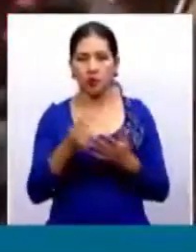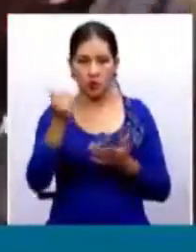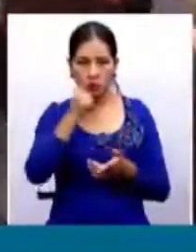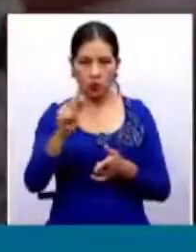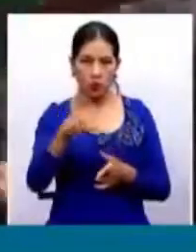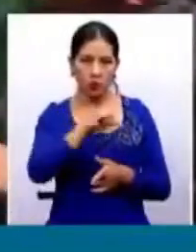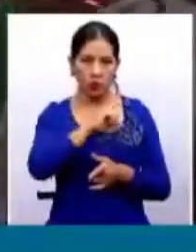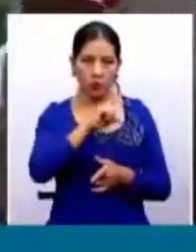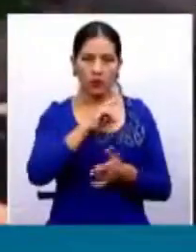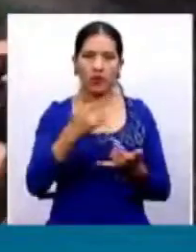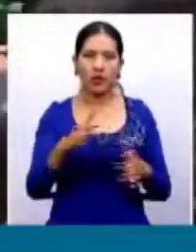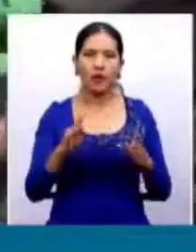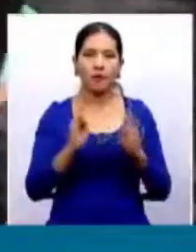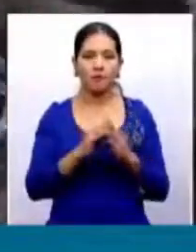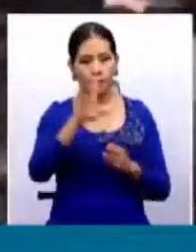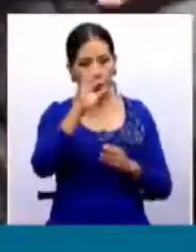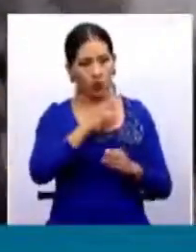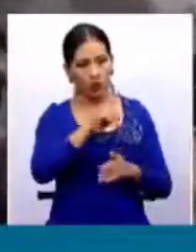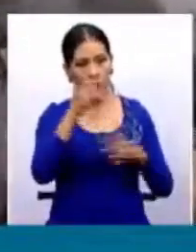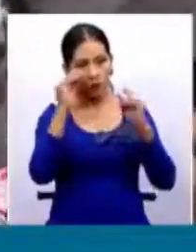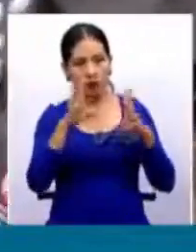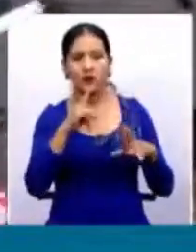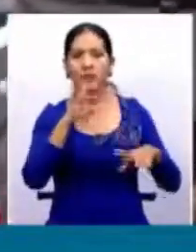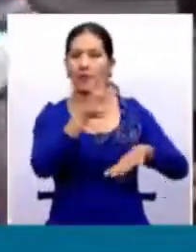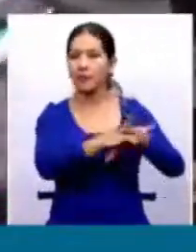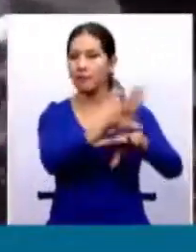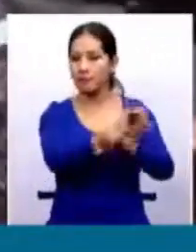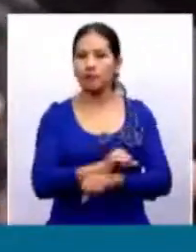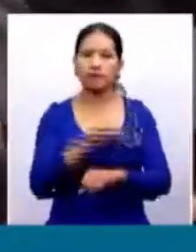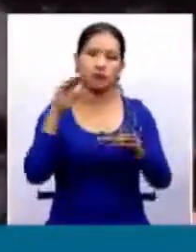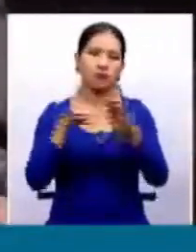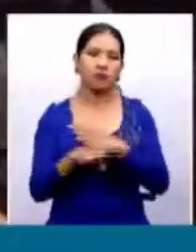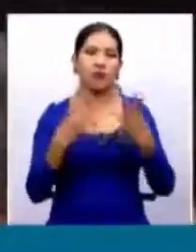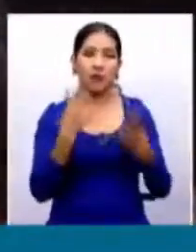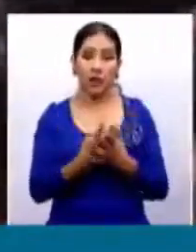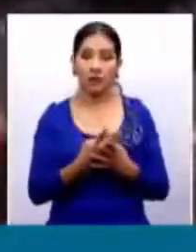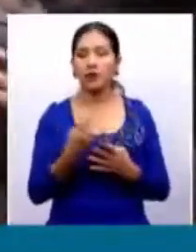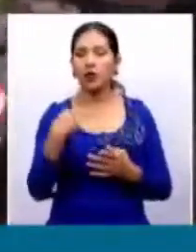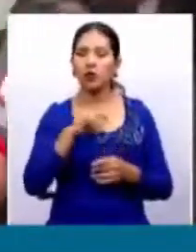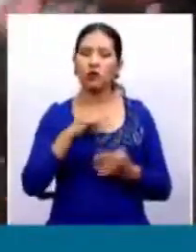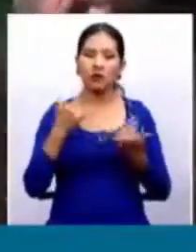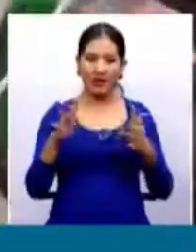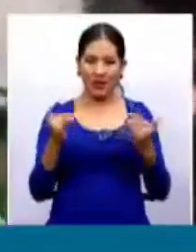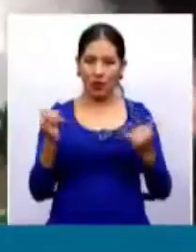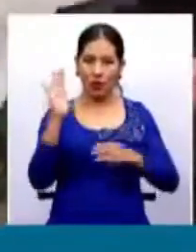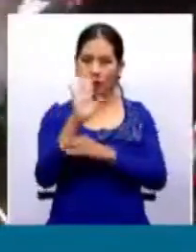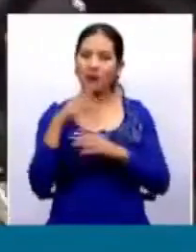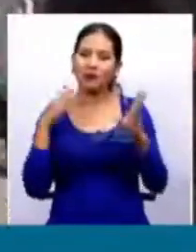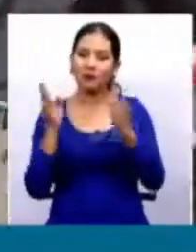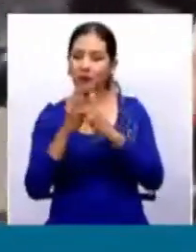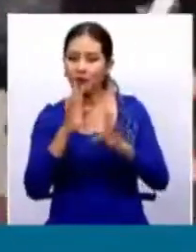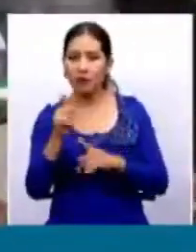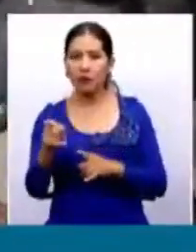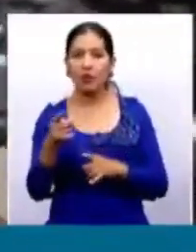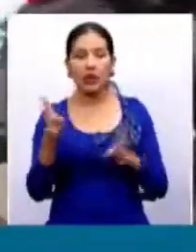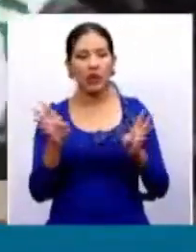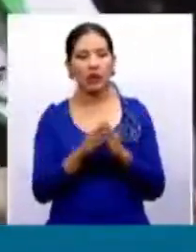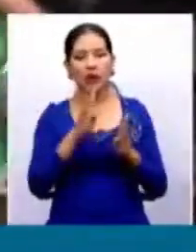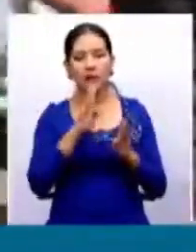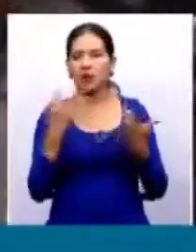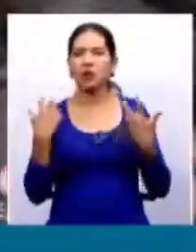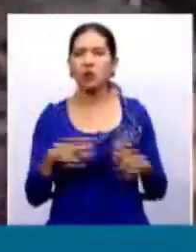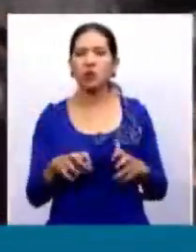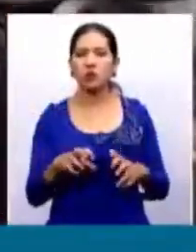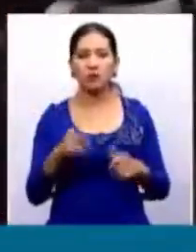el colega ha sido detenido y está siendo detenido y la condición es de que podamos nosotros ordenar la liberación